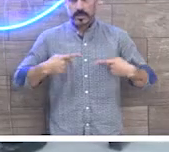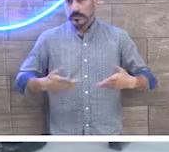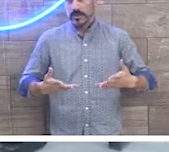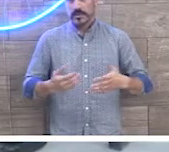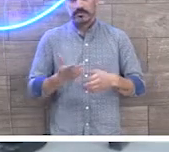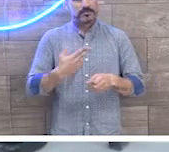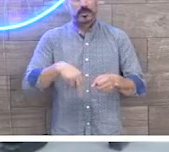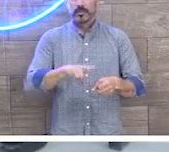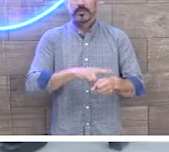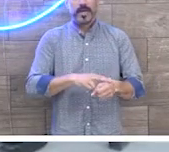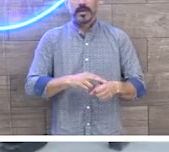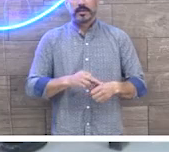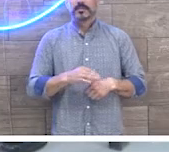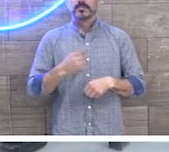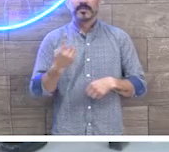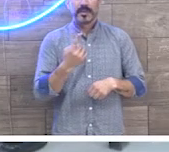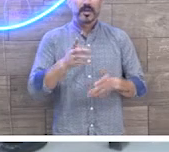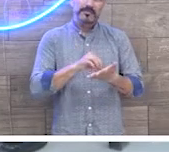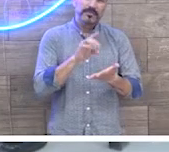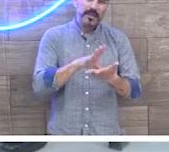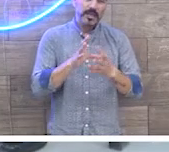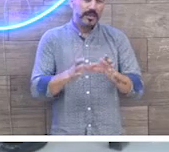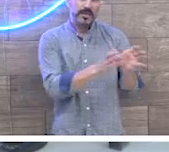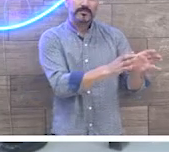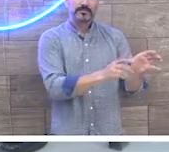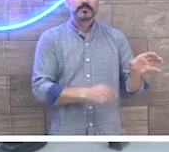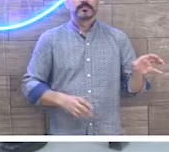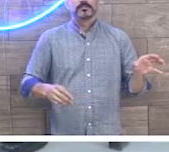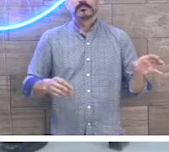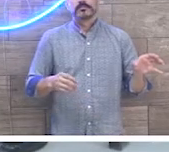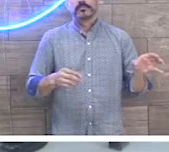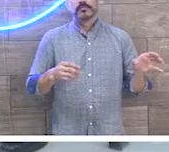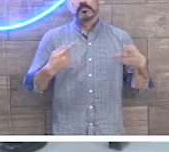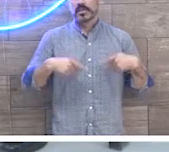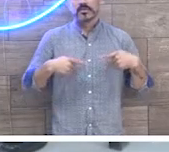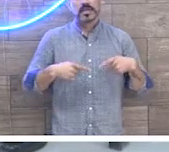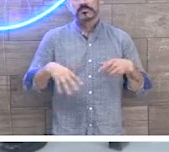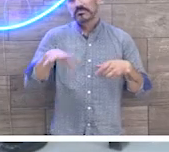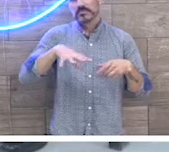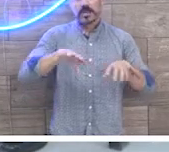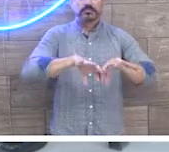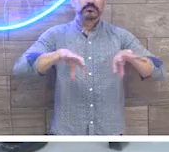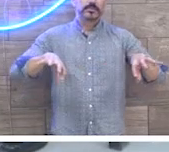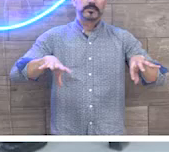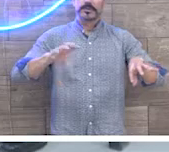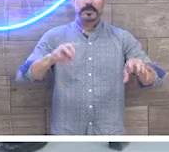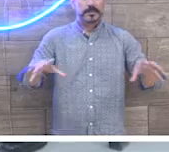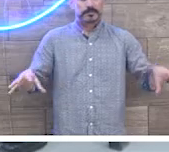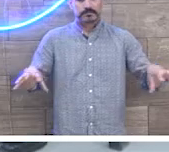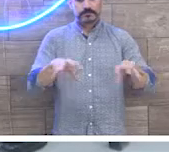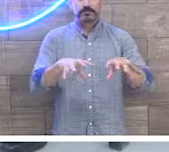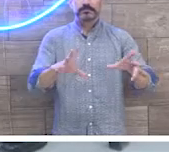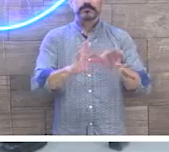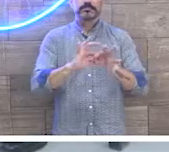de modelos, de procesos especiales para atenderlos, sino que sea ya más uniforme y pues se